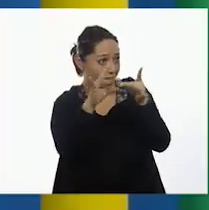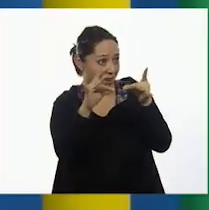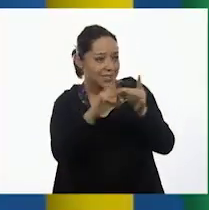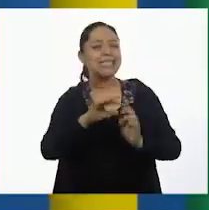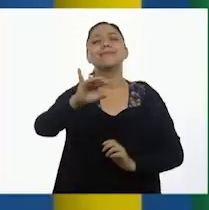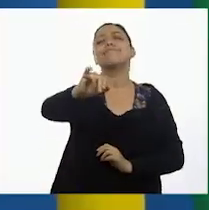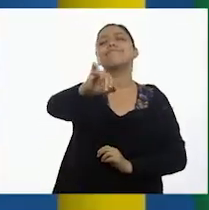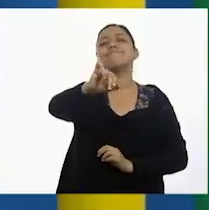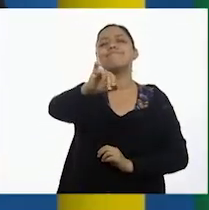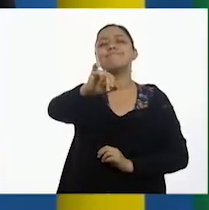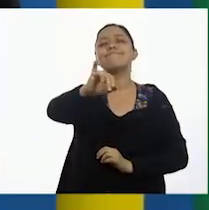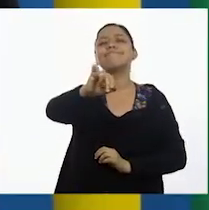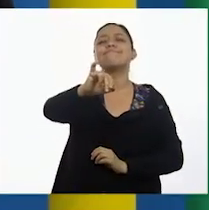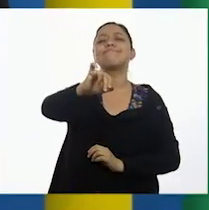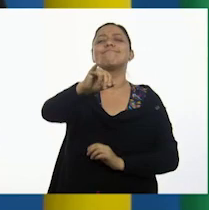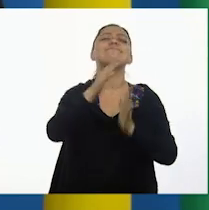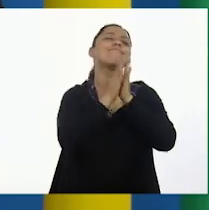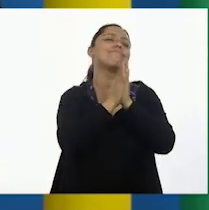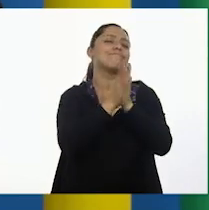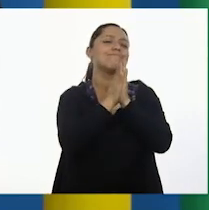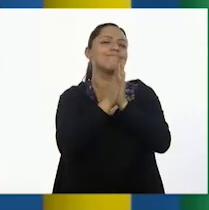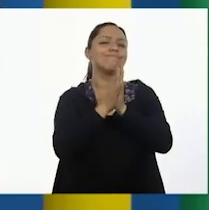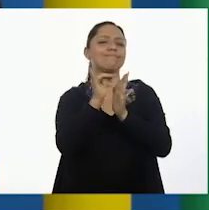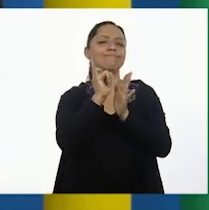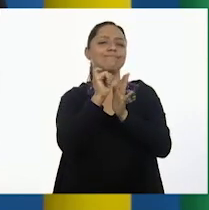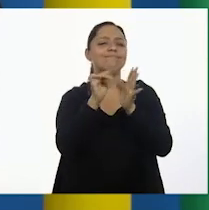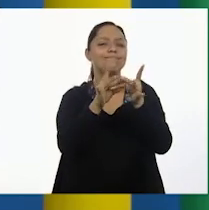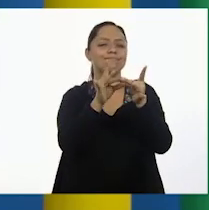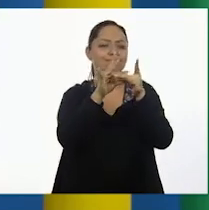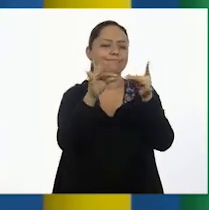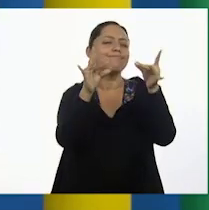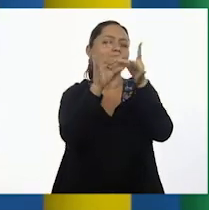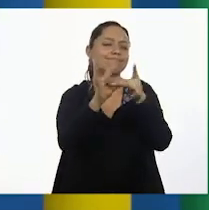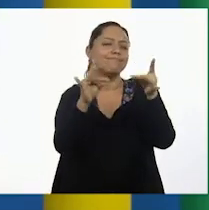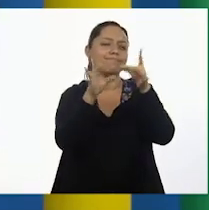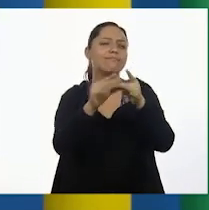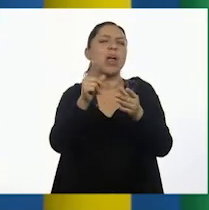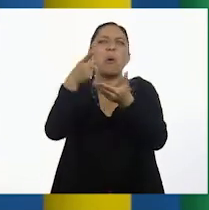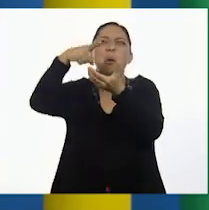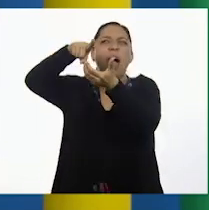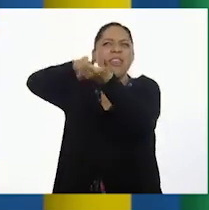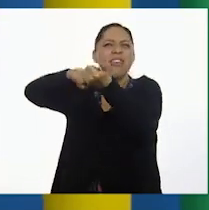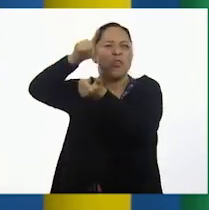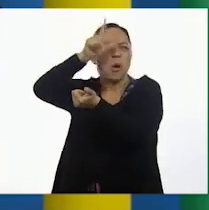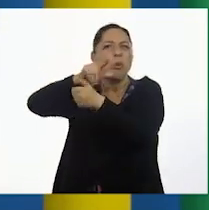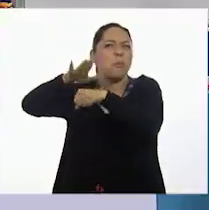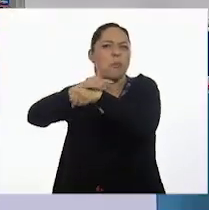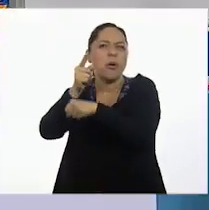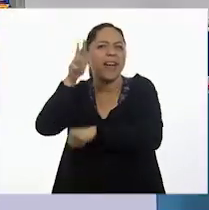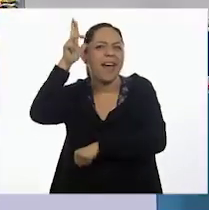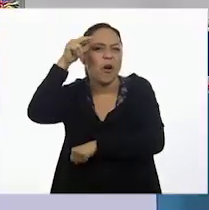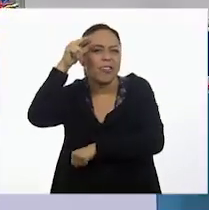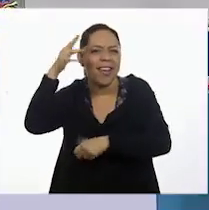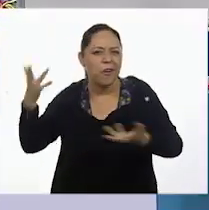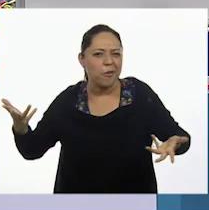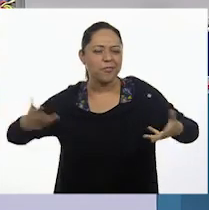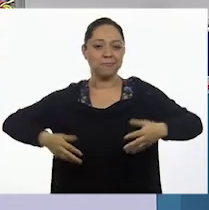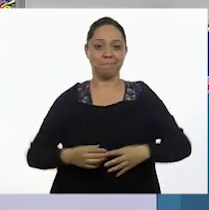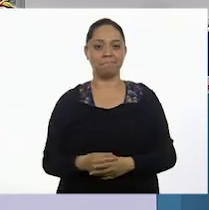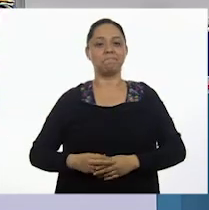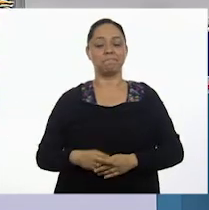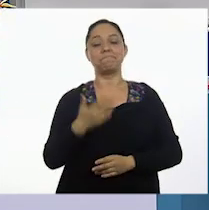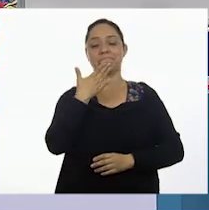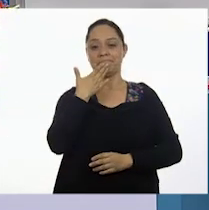sí, sí, sí, por favor, sí. Quiero saber por qué hay un conejo en la luna. Muy bien, Ton, muy bien.